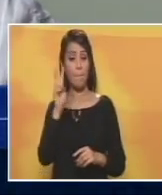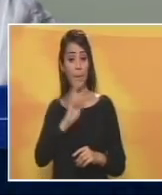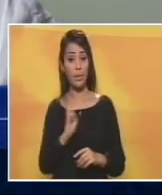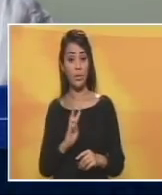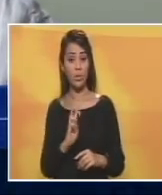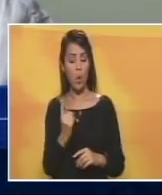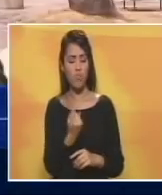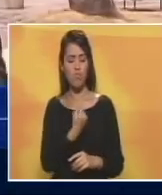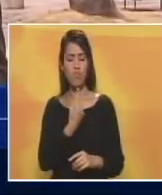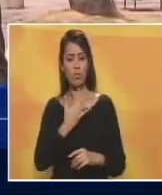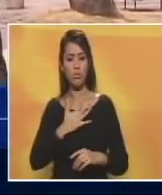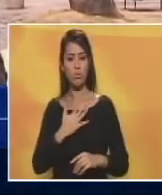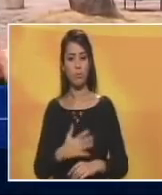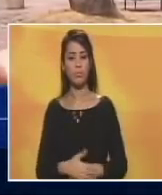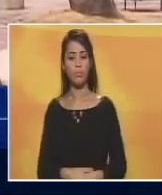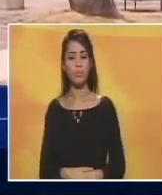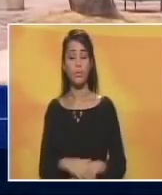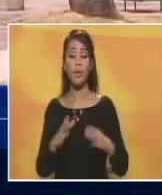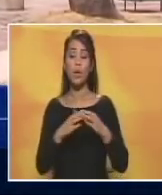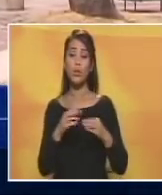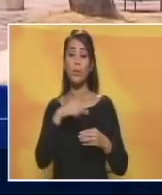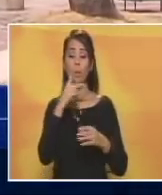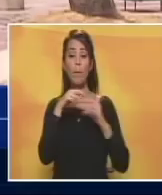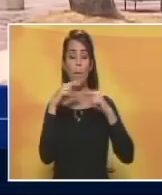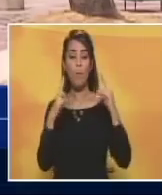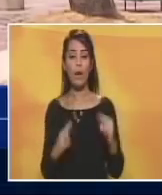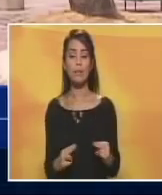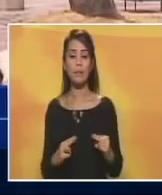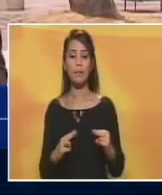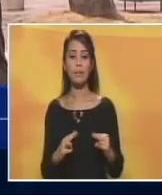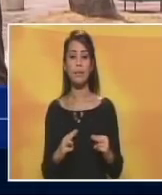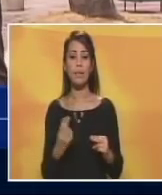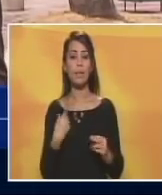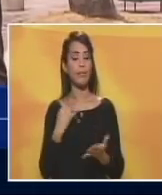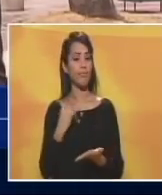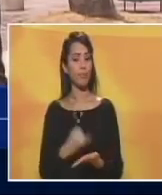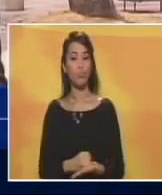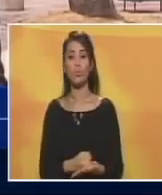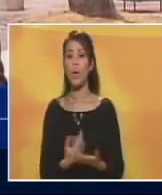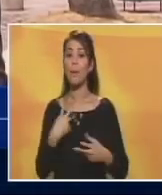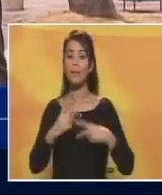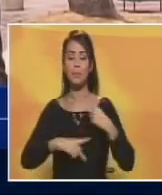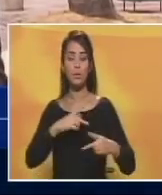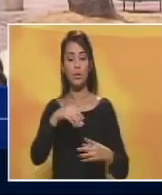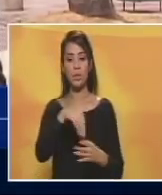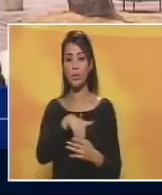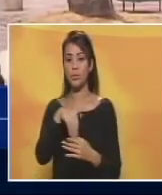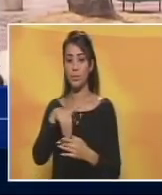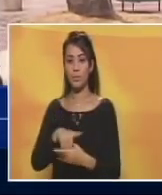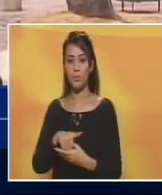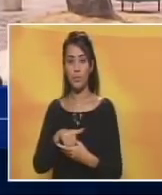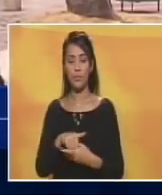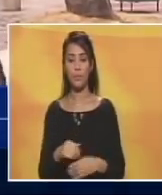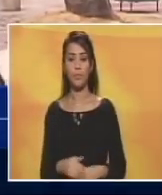manera unitaria. El partido Puente fue uno de los partidos políticos que fue invalidado para este proceso comicial. En este sentido, Irán